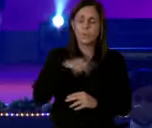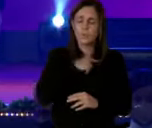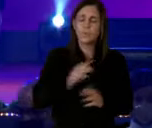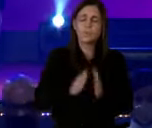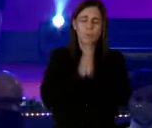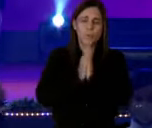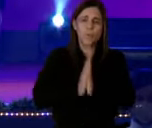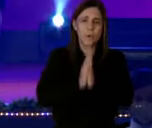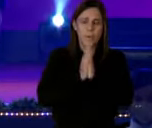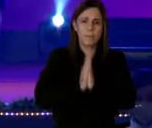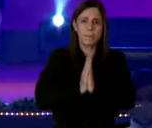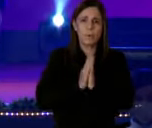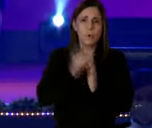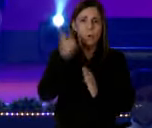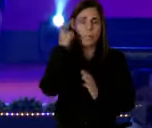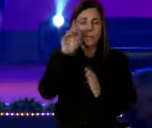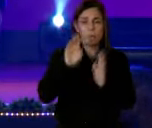por esas fotos.